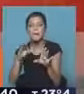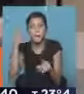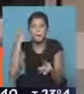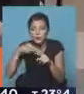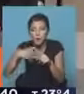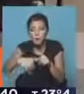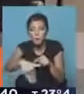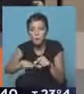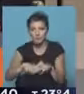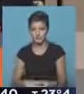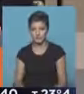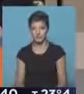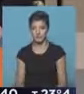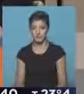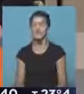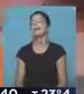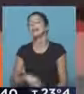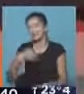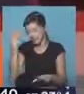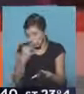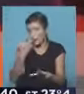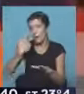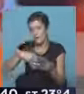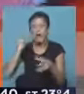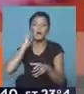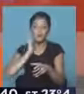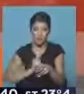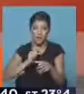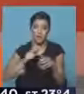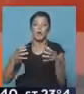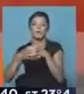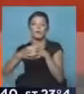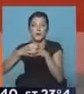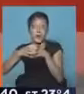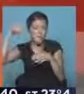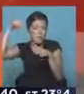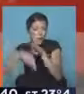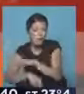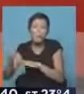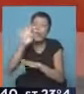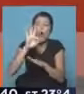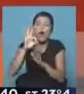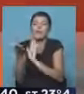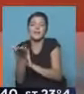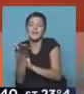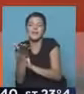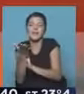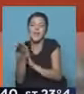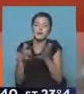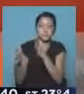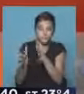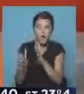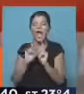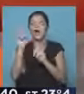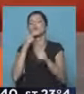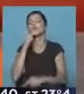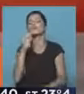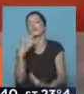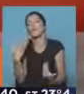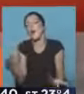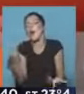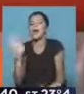la gente el tema será será última derecha o bien va a ser algo moderado como algunos dice bueno